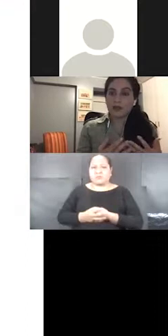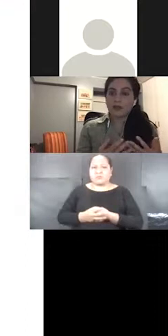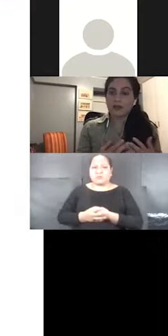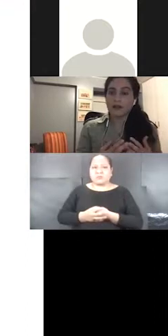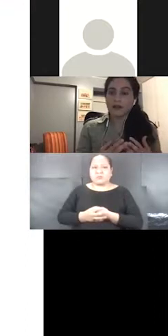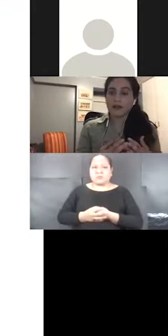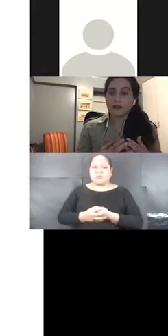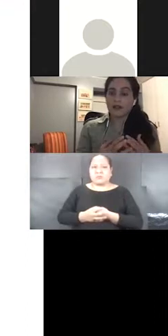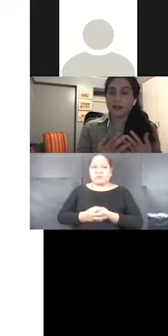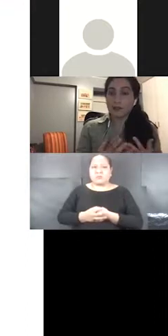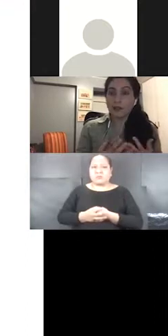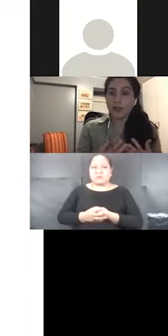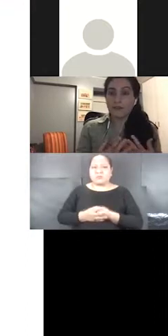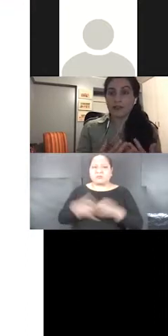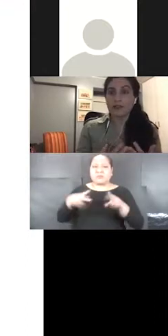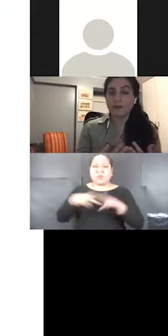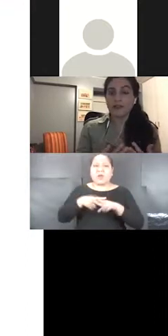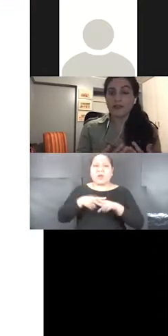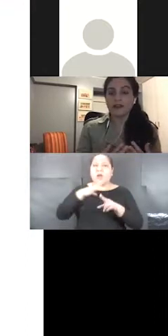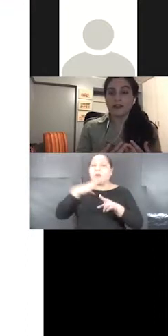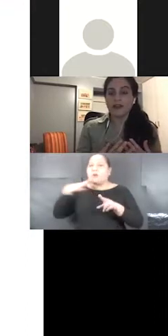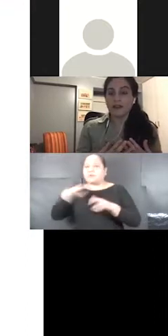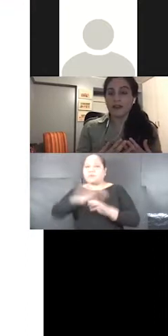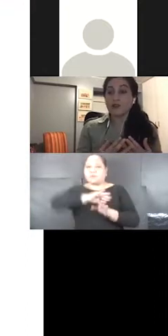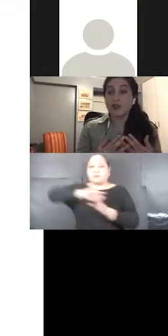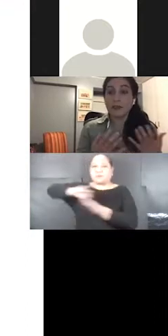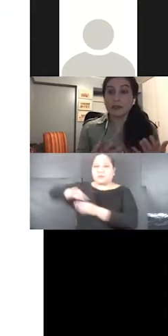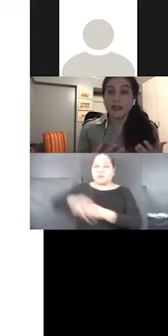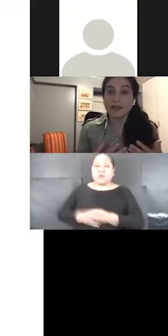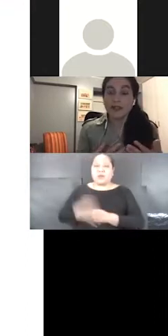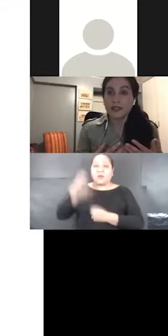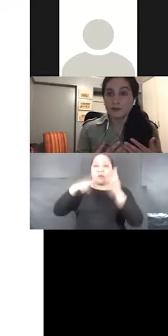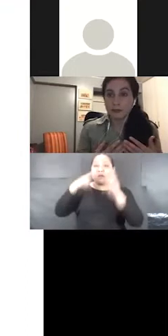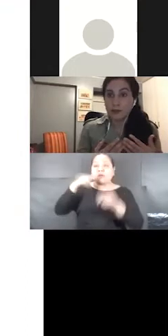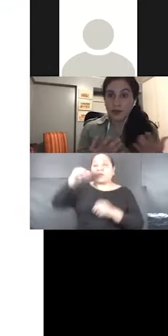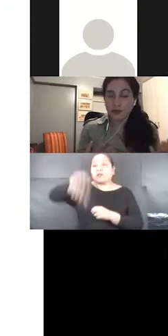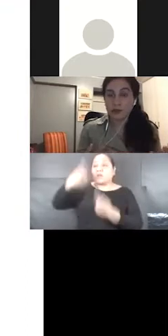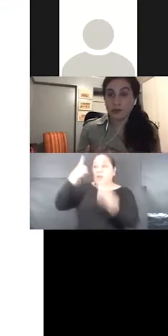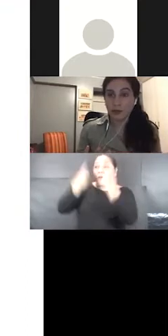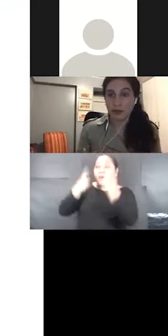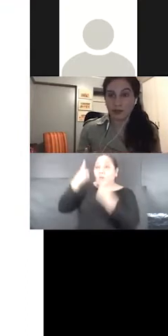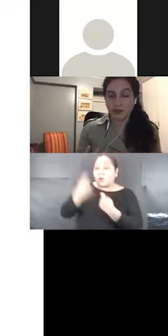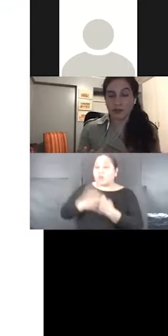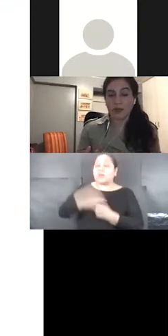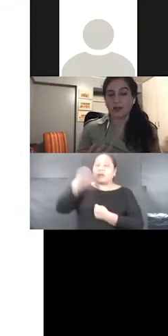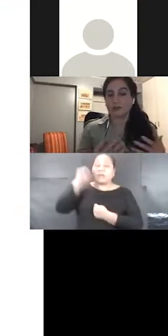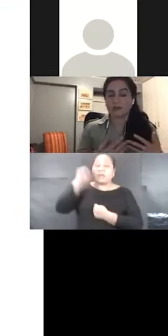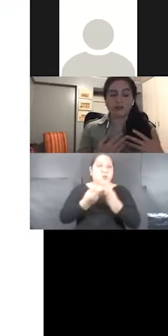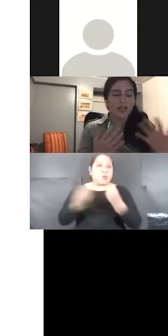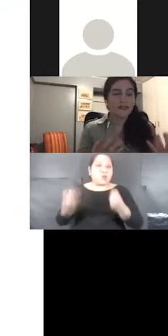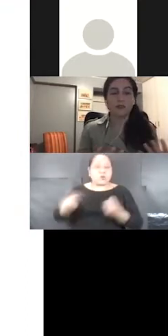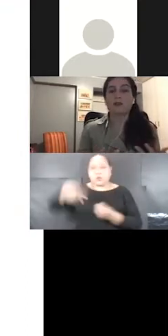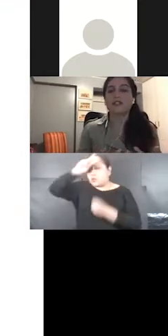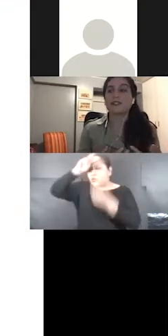Ahora Pero el nombre. que vemos que efectivamente es una pregunta que tienen muchos peruanos y peruanas, ¿no?